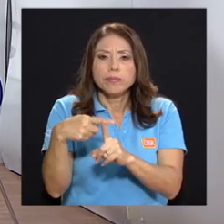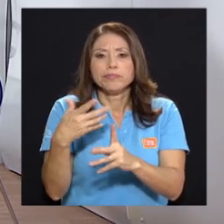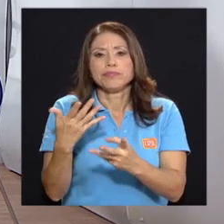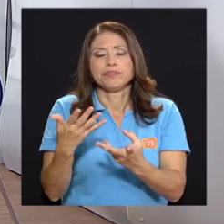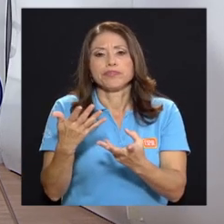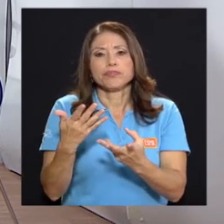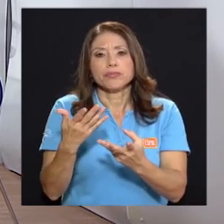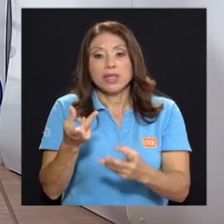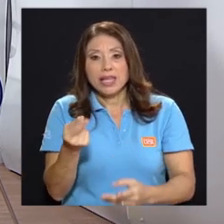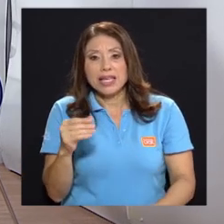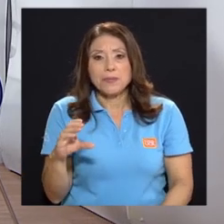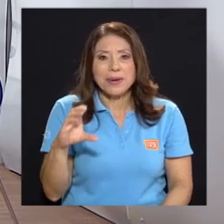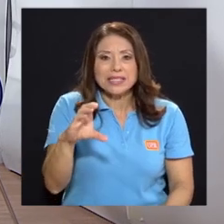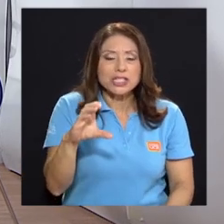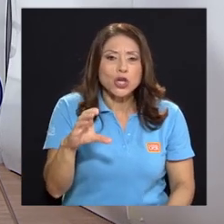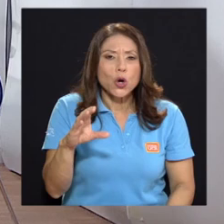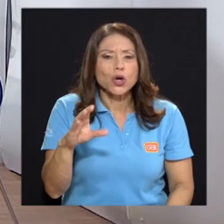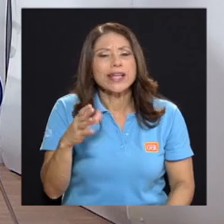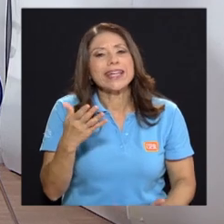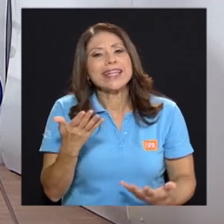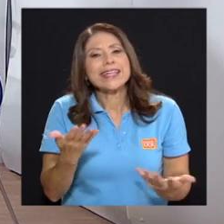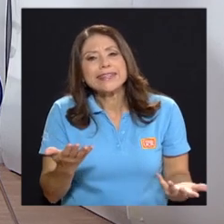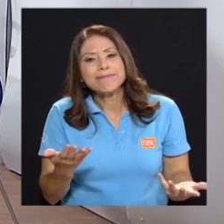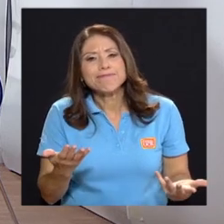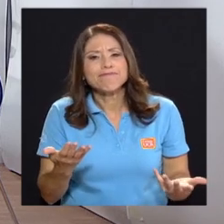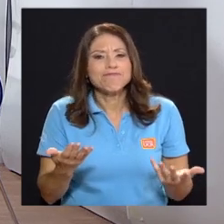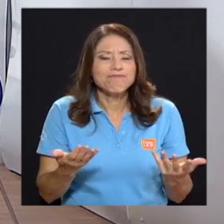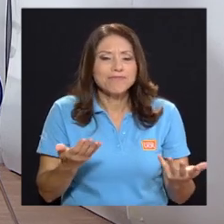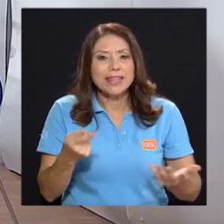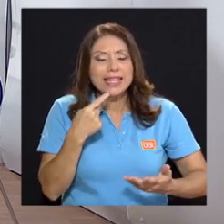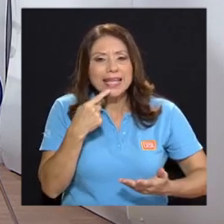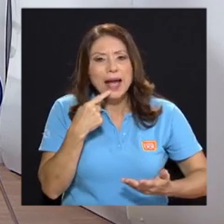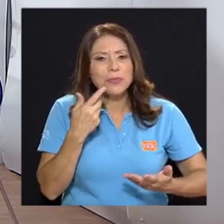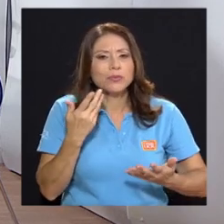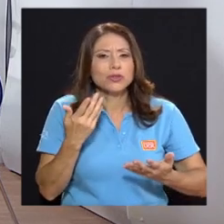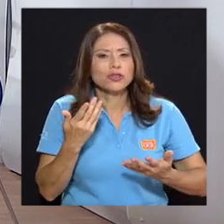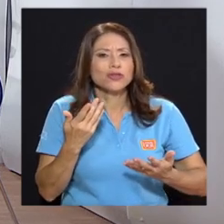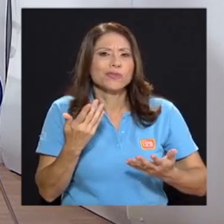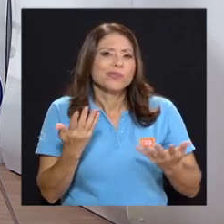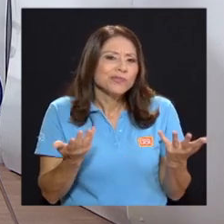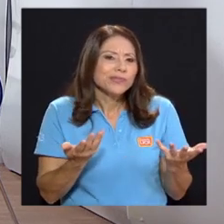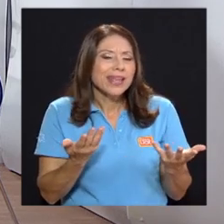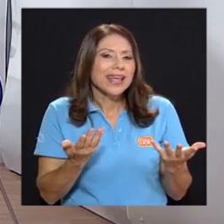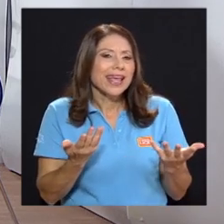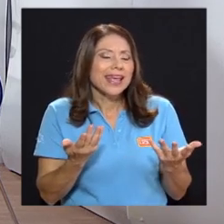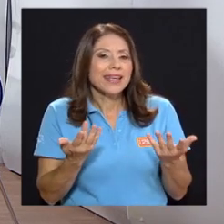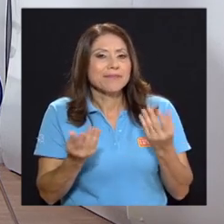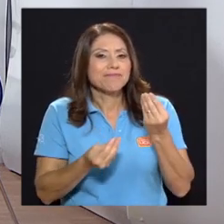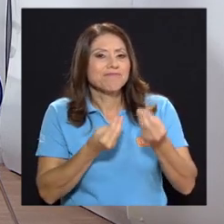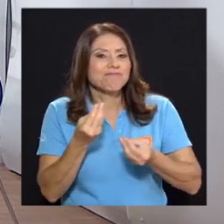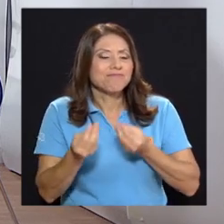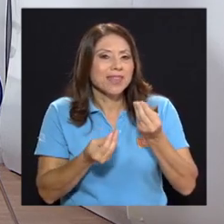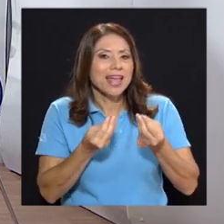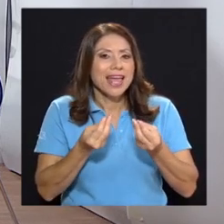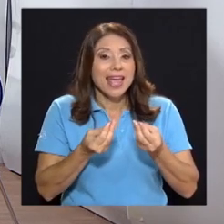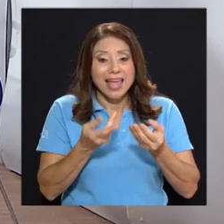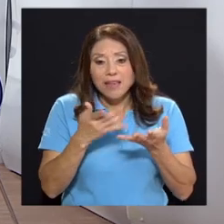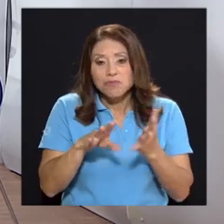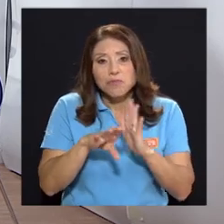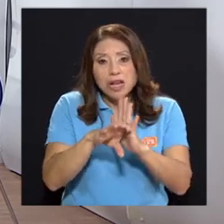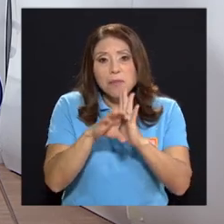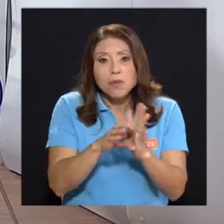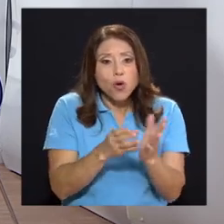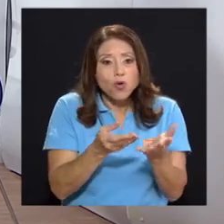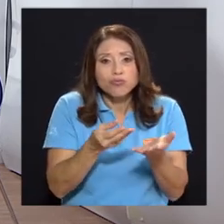inversión y apenas también no juega en el caso del consumo de las familias